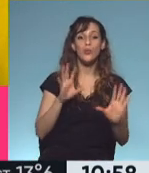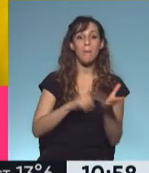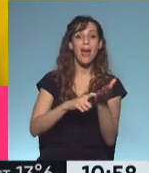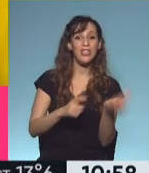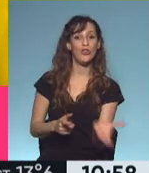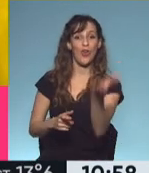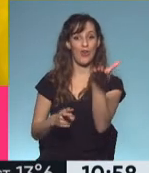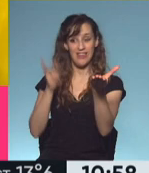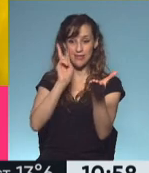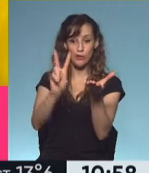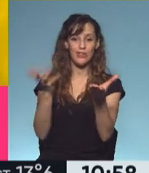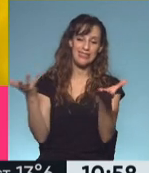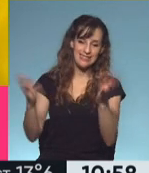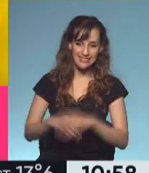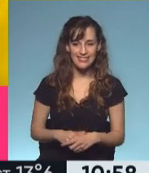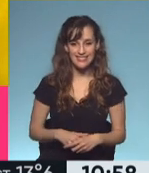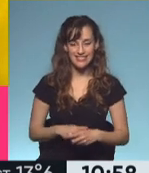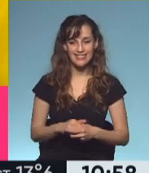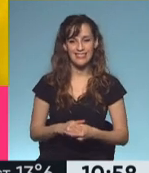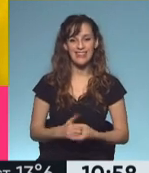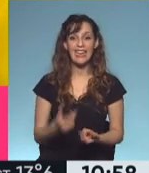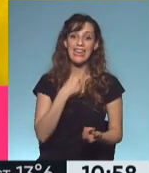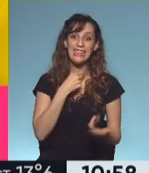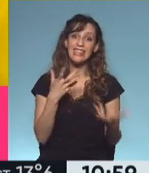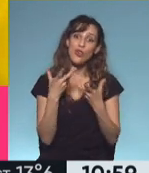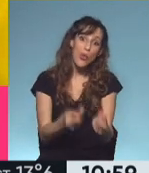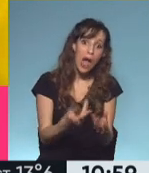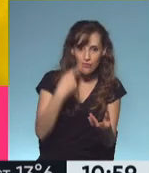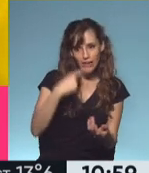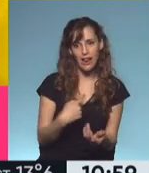para que se vea. Mirá. Una planta así... Quise hacer un bien y hice lío.